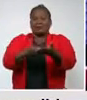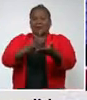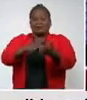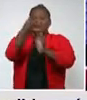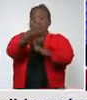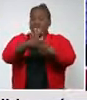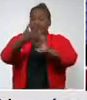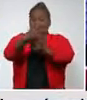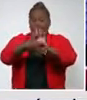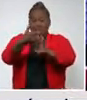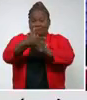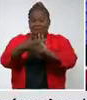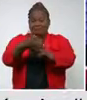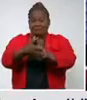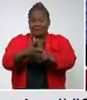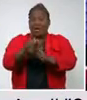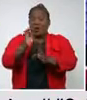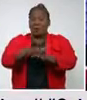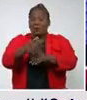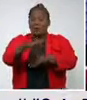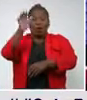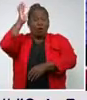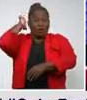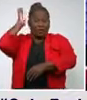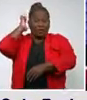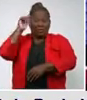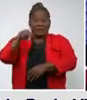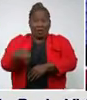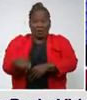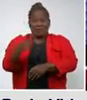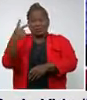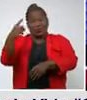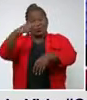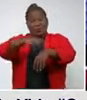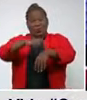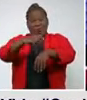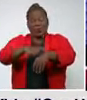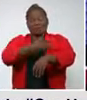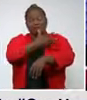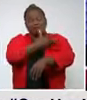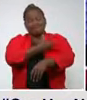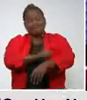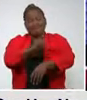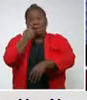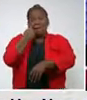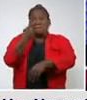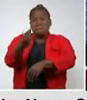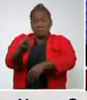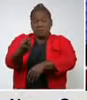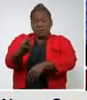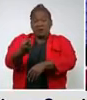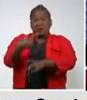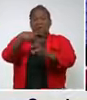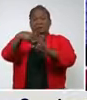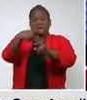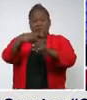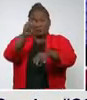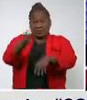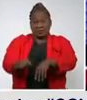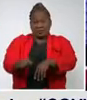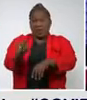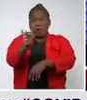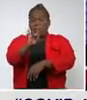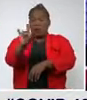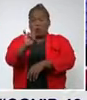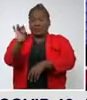que se ha sumado hace unos minutos a nuestra transmisión. Ya usted lo vio, lamentablemente, un incremento de casos positivos en el país,